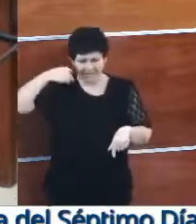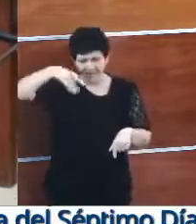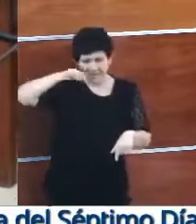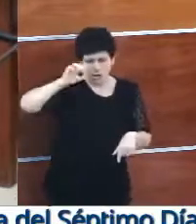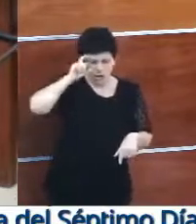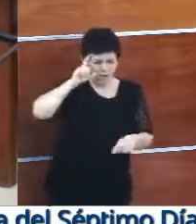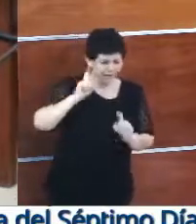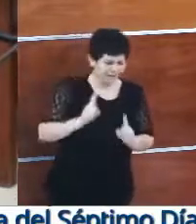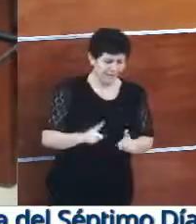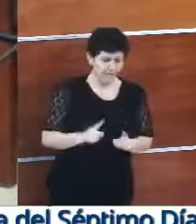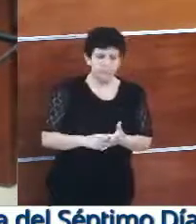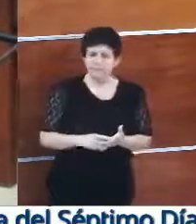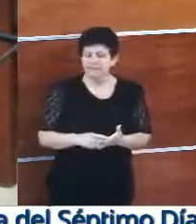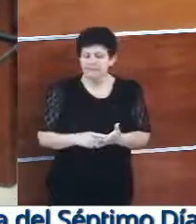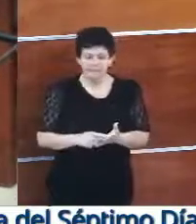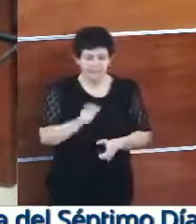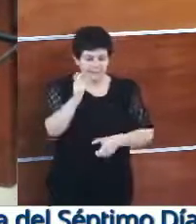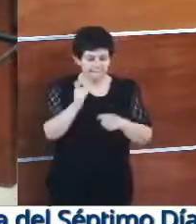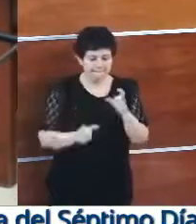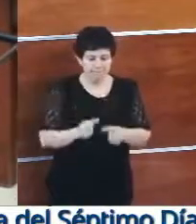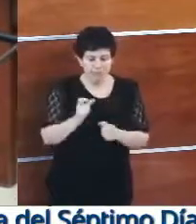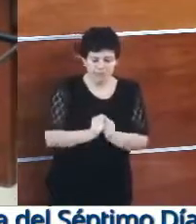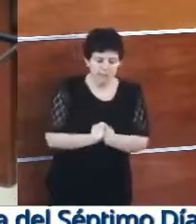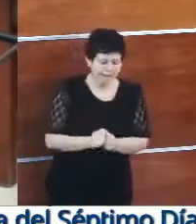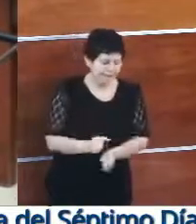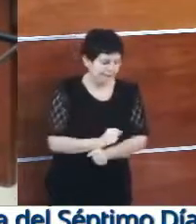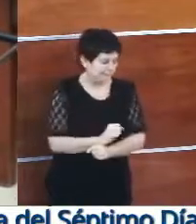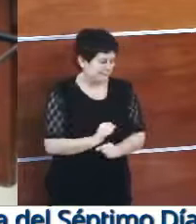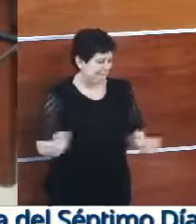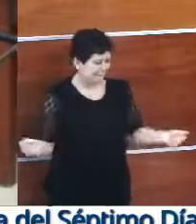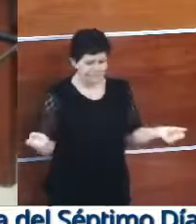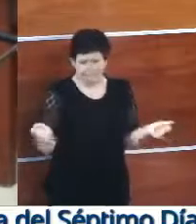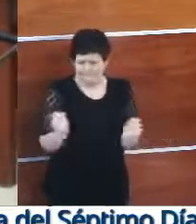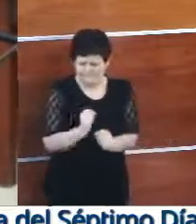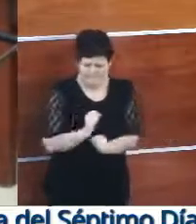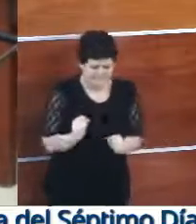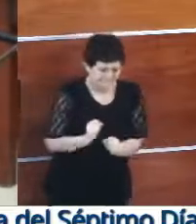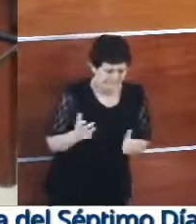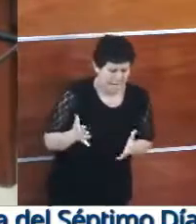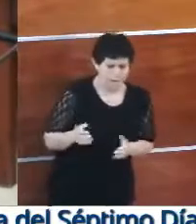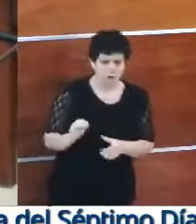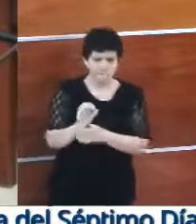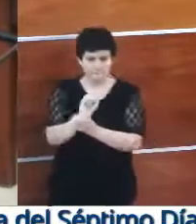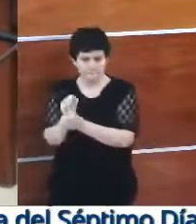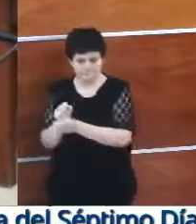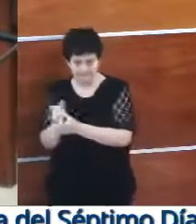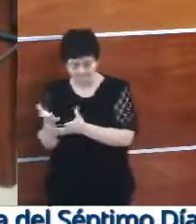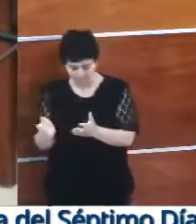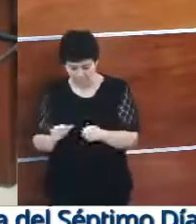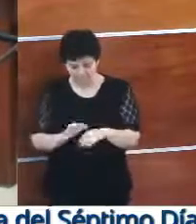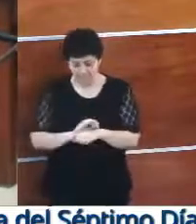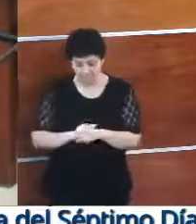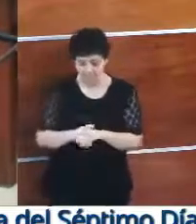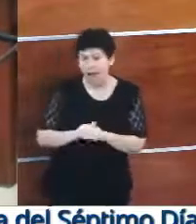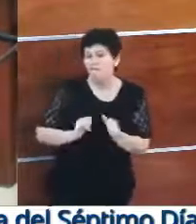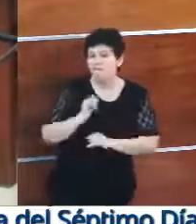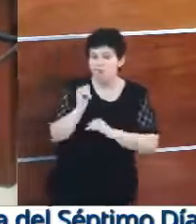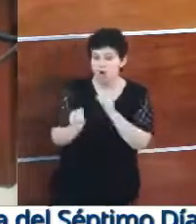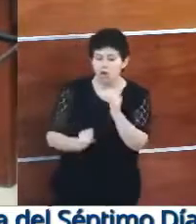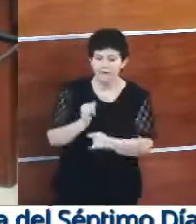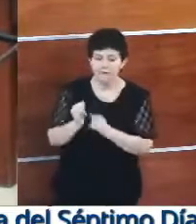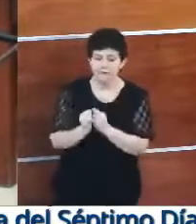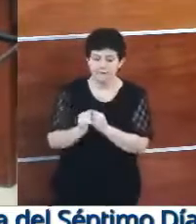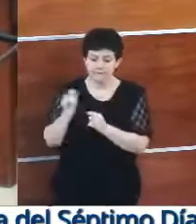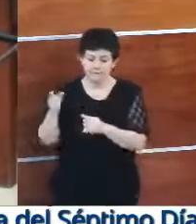La maldad del hombre aumentará. Y Pablo en 1 Tesalonicenses 5, 3 dice que en